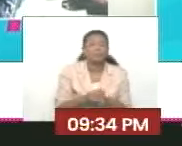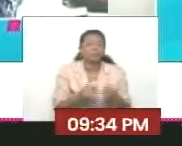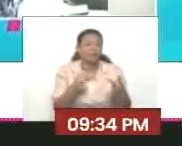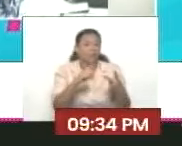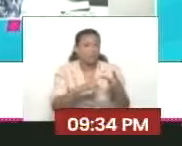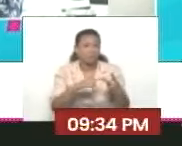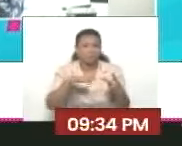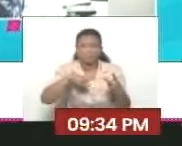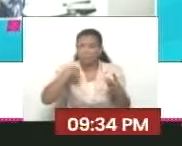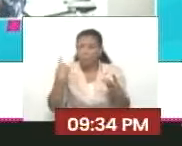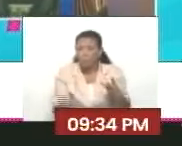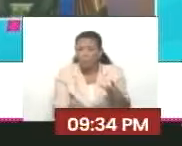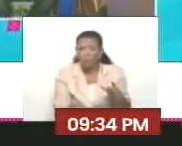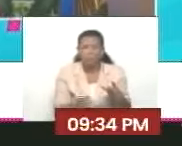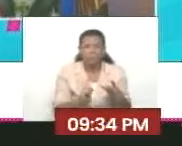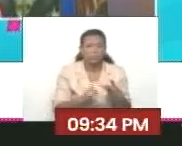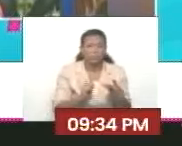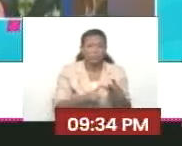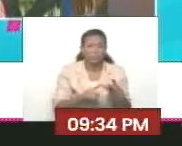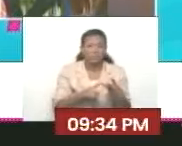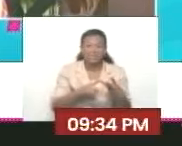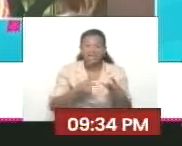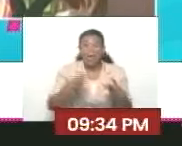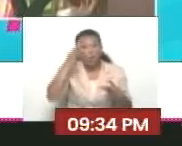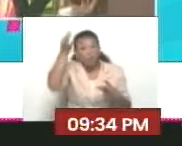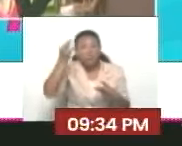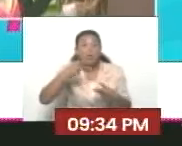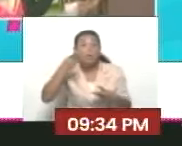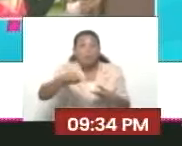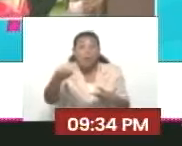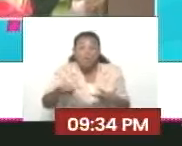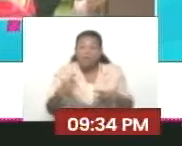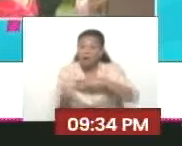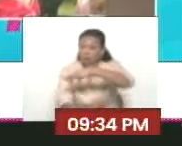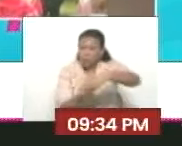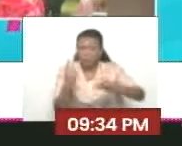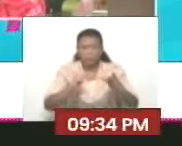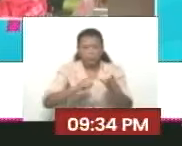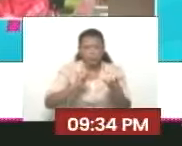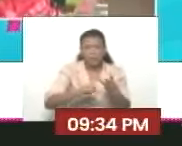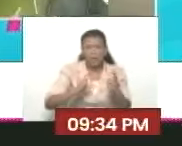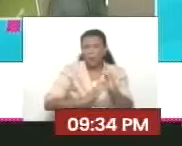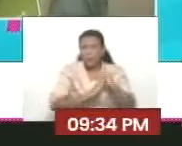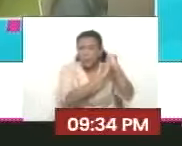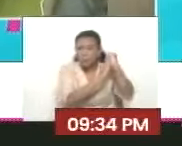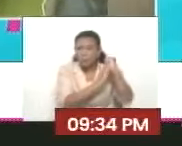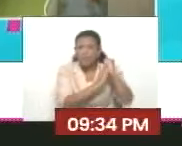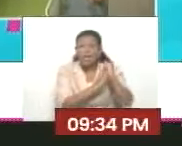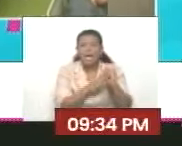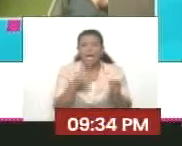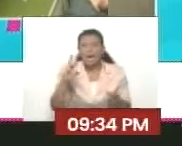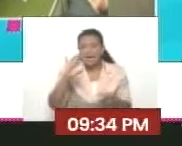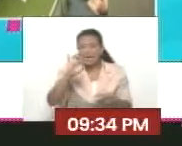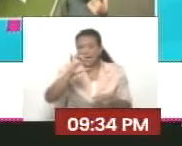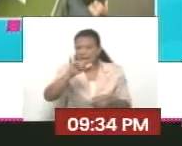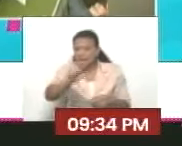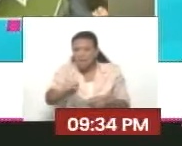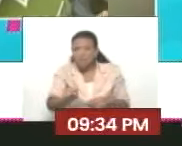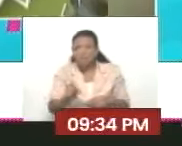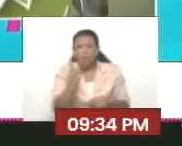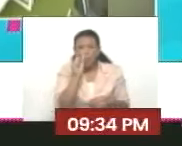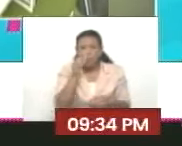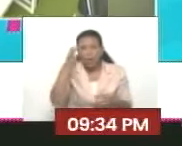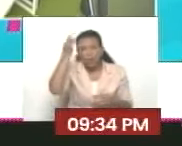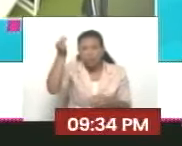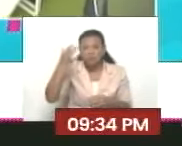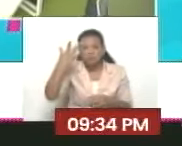Venezuela. Estaba el Consejo Político de la Revolución, comandado por el comandante Reyes Reyes, donde está el Consejo